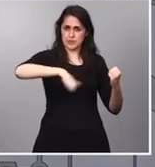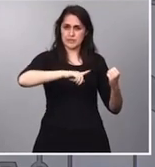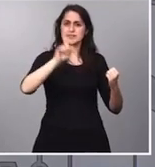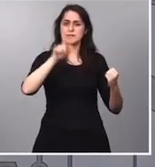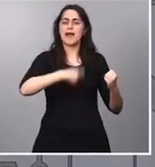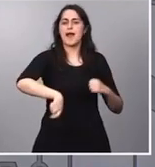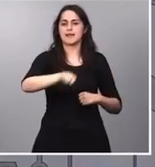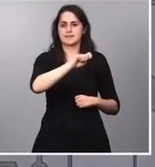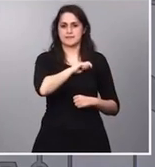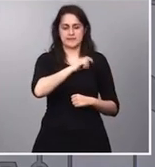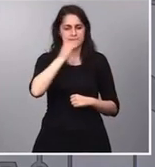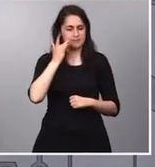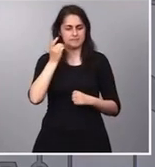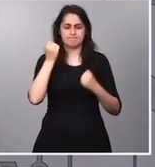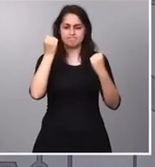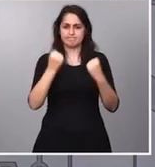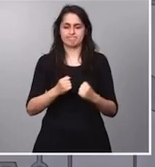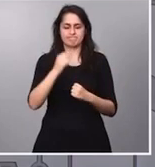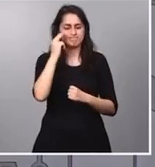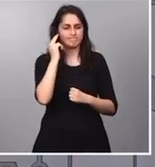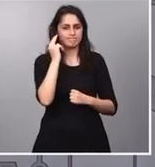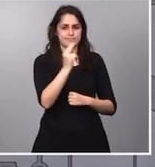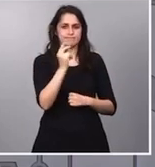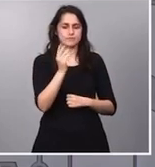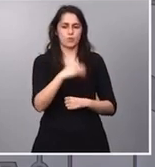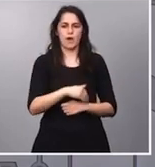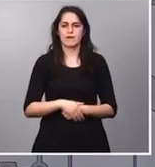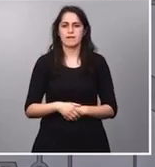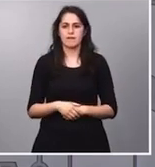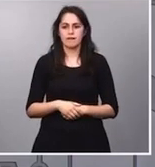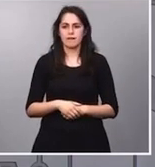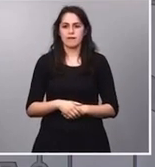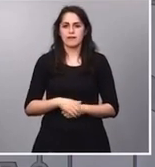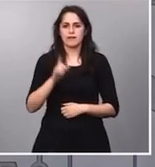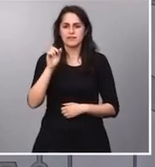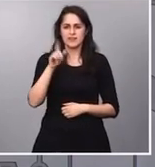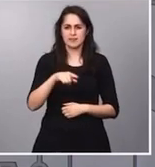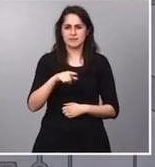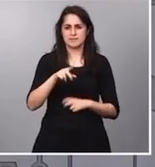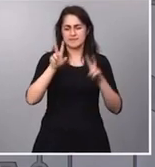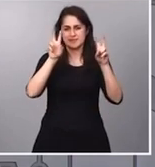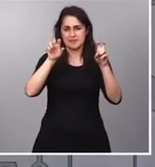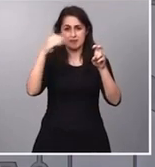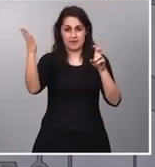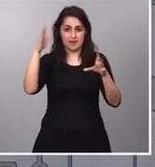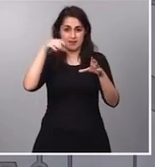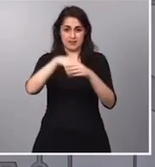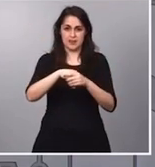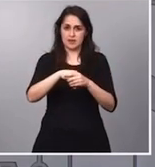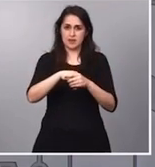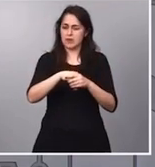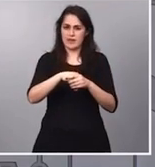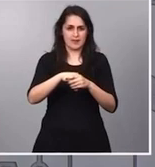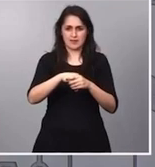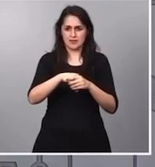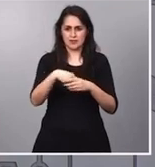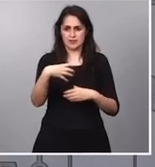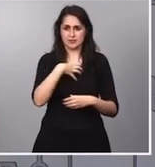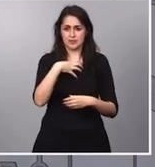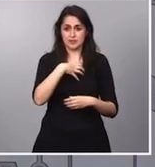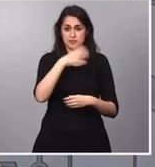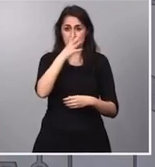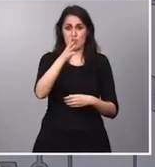España el respeto mutuo y la no injerencia en asuntos internos es un principio inquebrantable en las